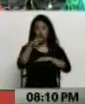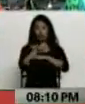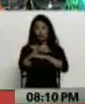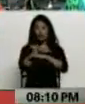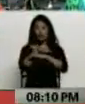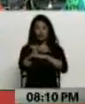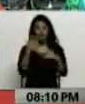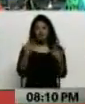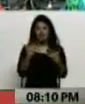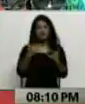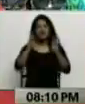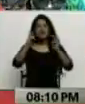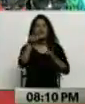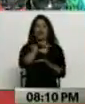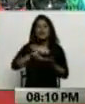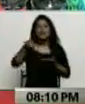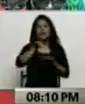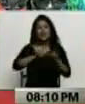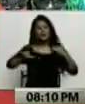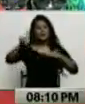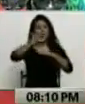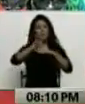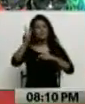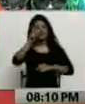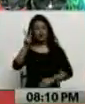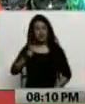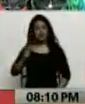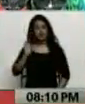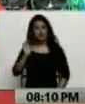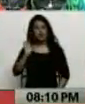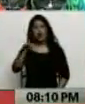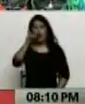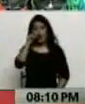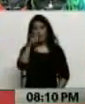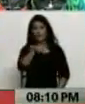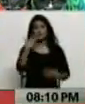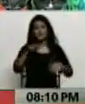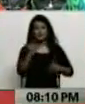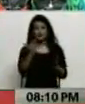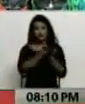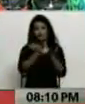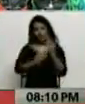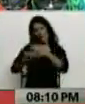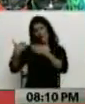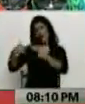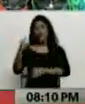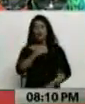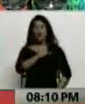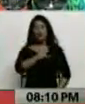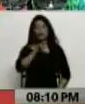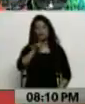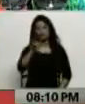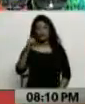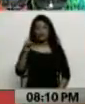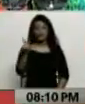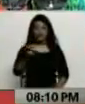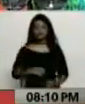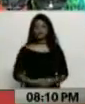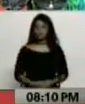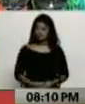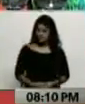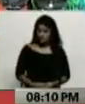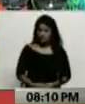posgrado una maestría en literatura Venezolana en la universidad central de